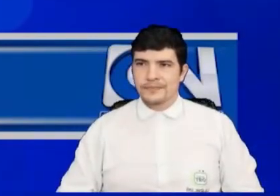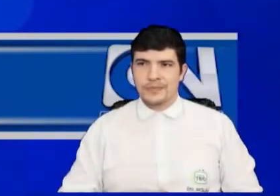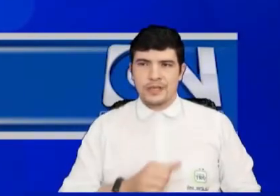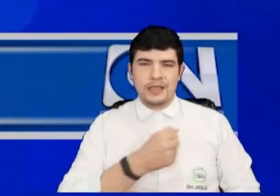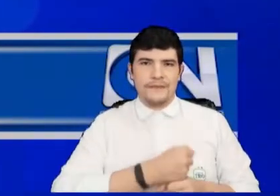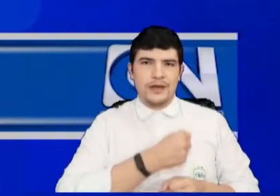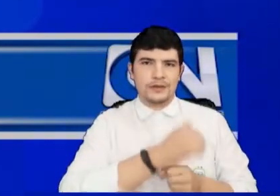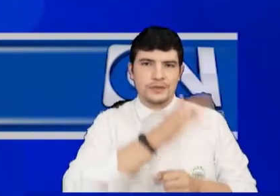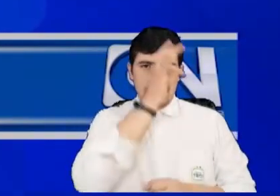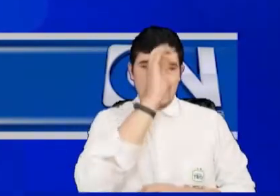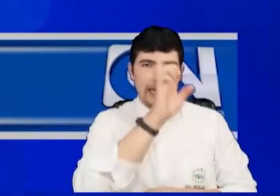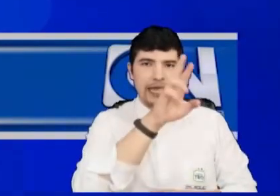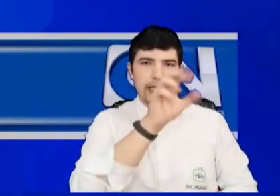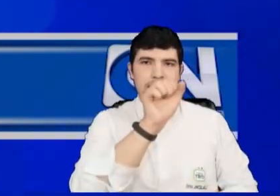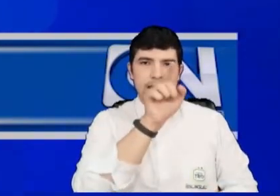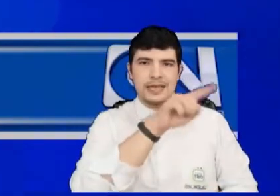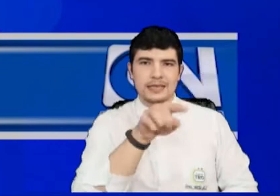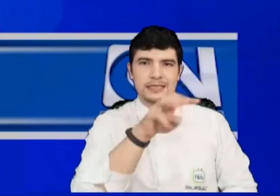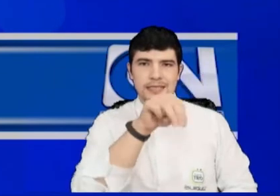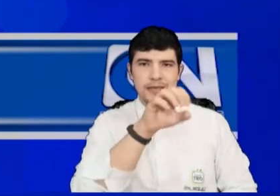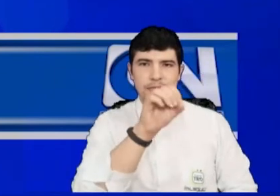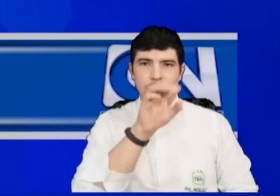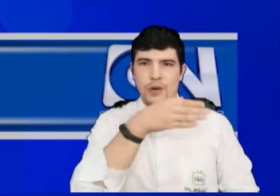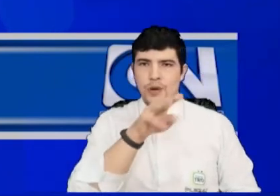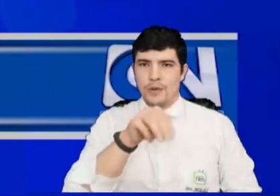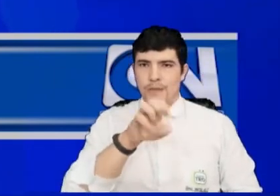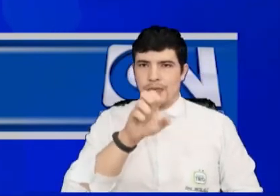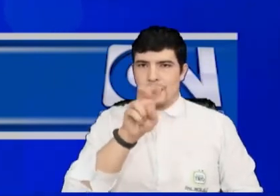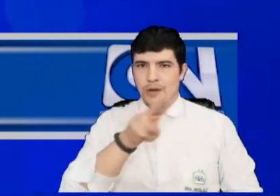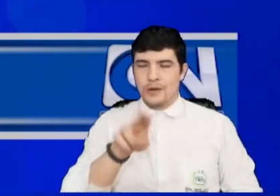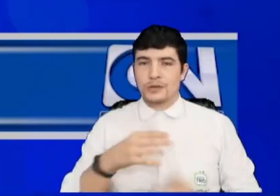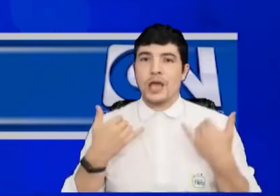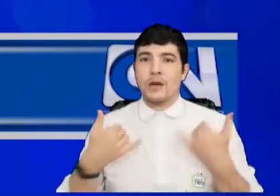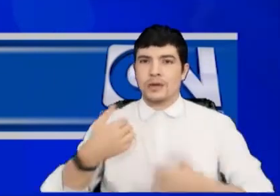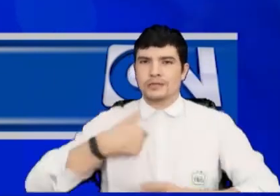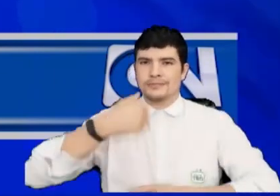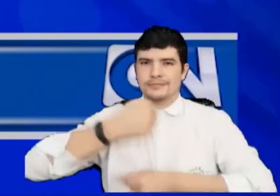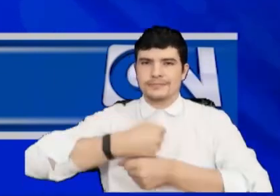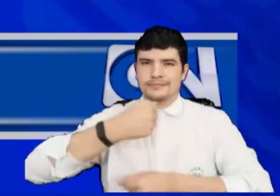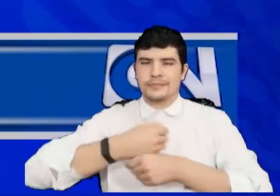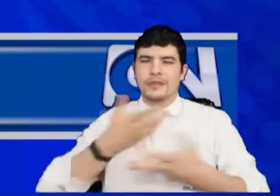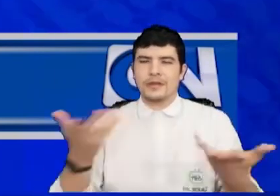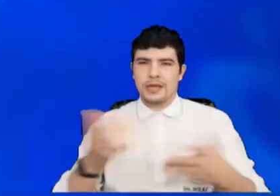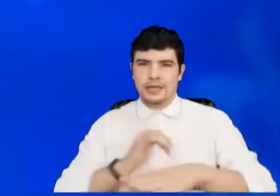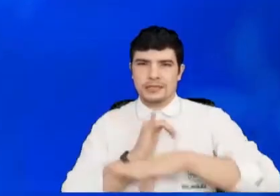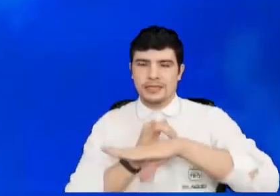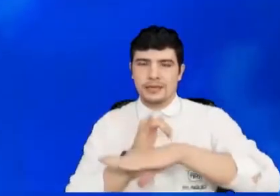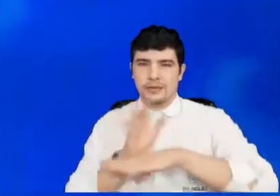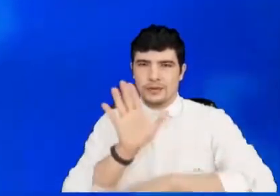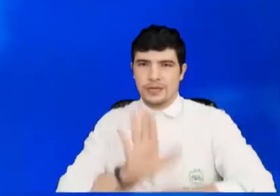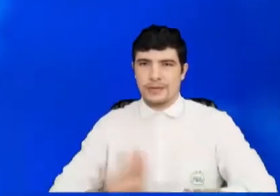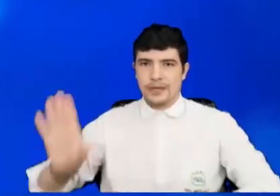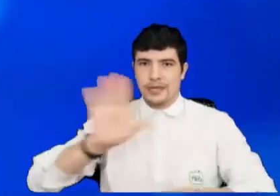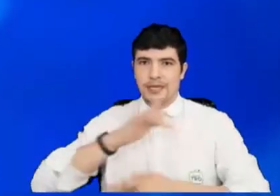Sandra Mildred Mantilla Correa, actualmente laboro en el Instituto Departamental de Salud.